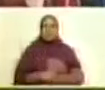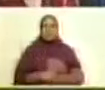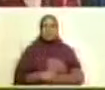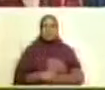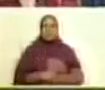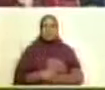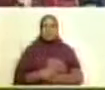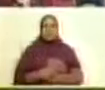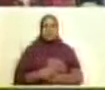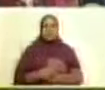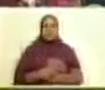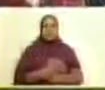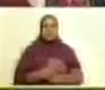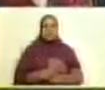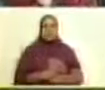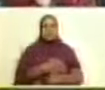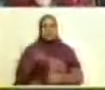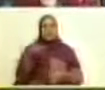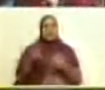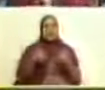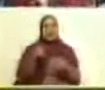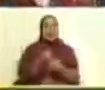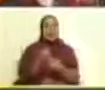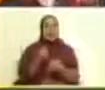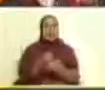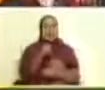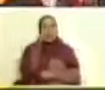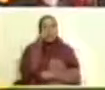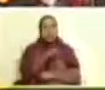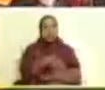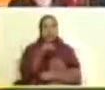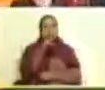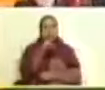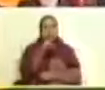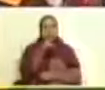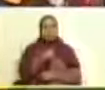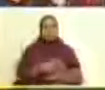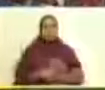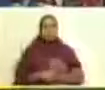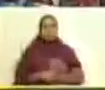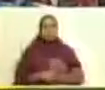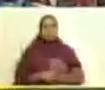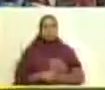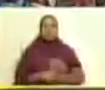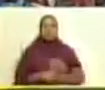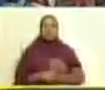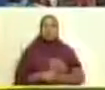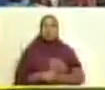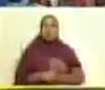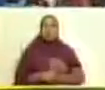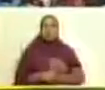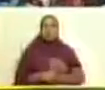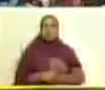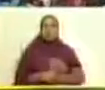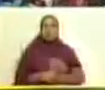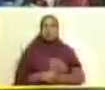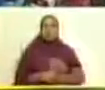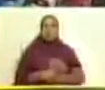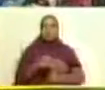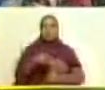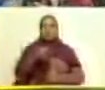Hemos escuchado ya los primeros seis voceros, su mayoría mujeres, en respeto a que en